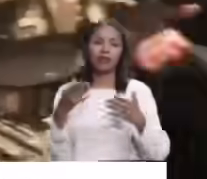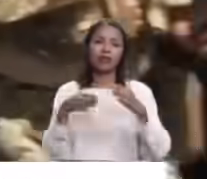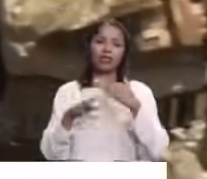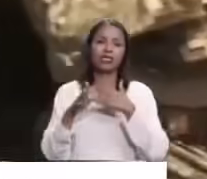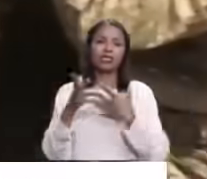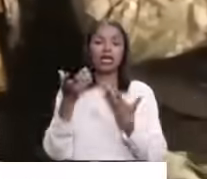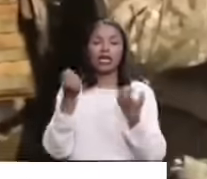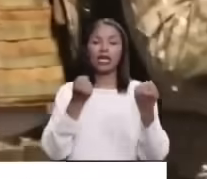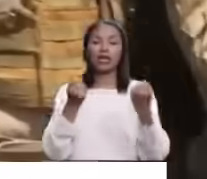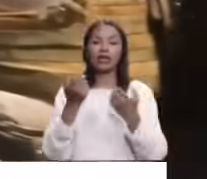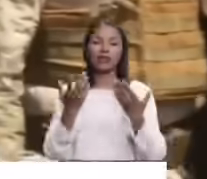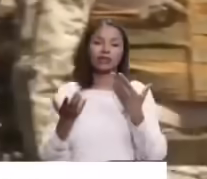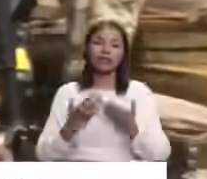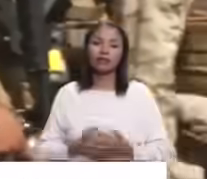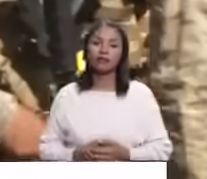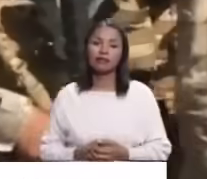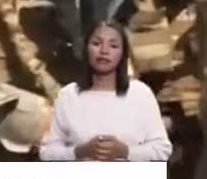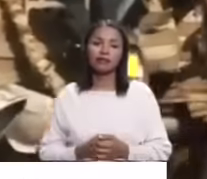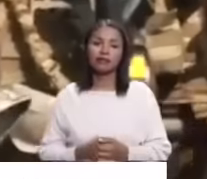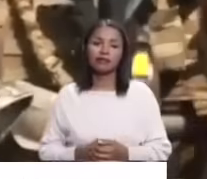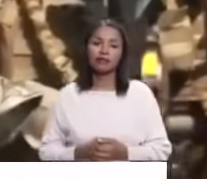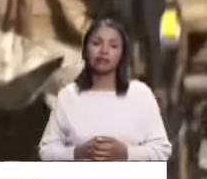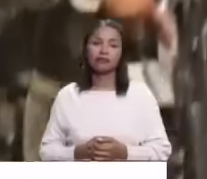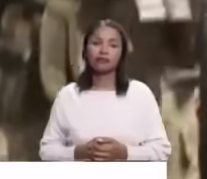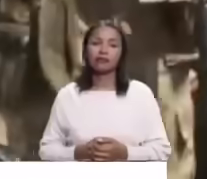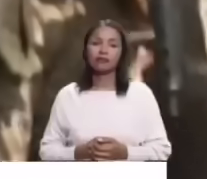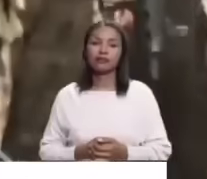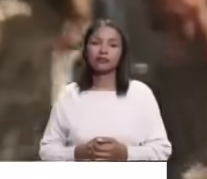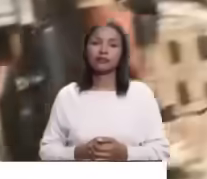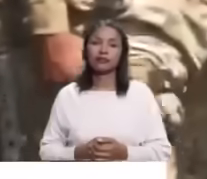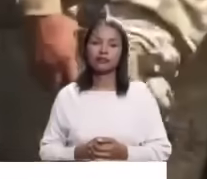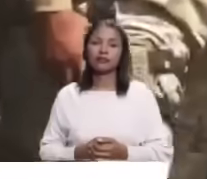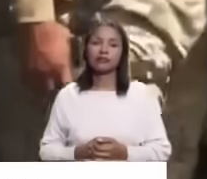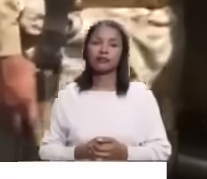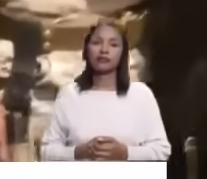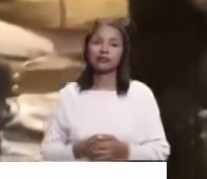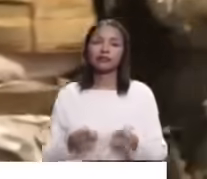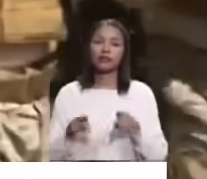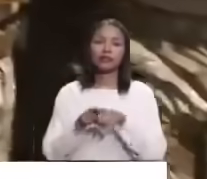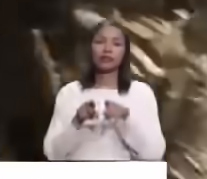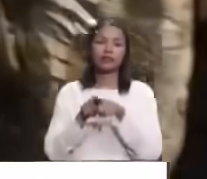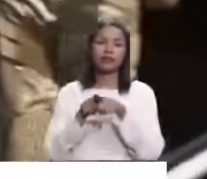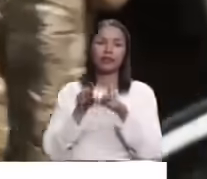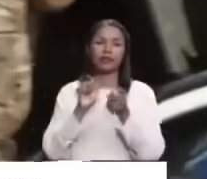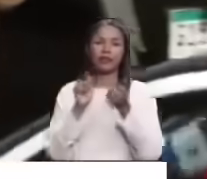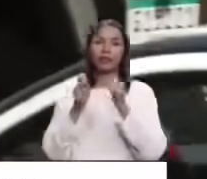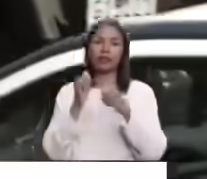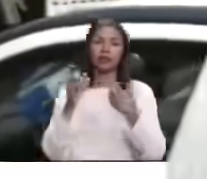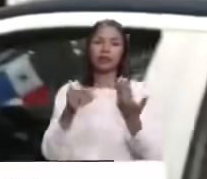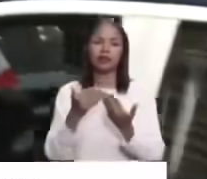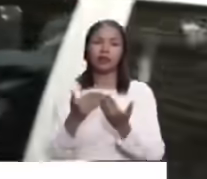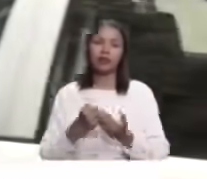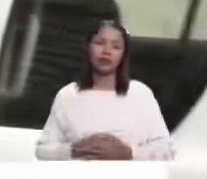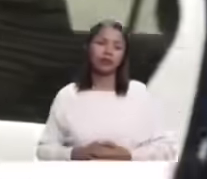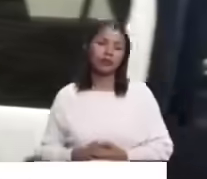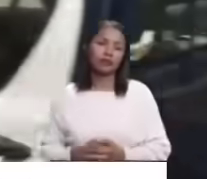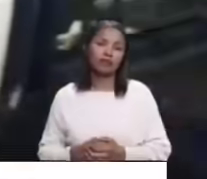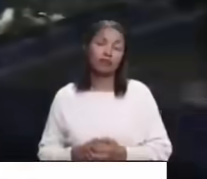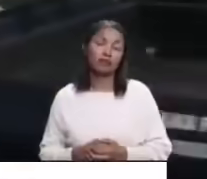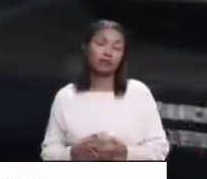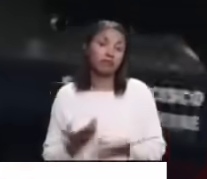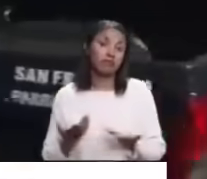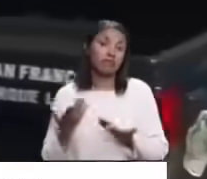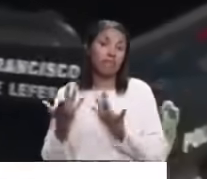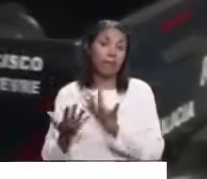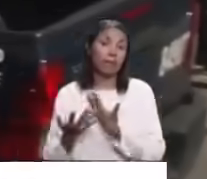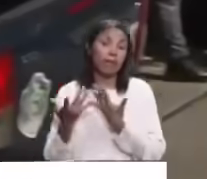fuerzas especiales están cambiando de patrón en este momento y se espera que en cualquier momento se